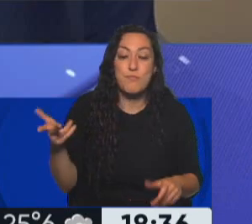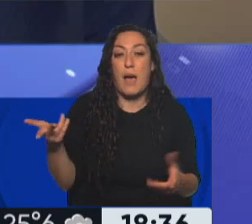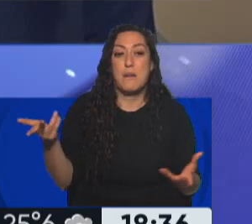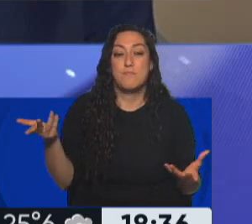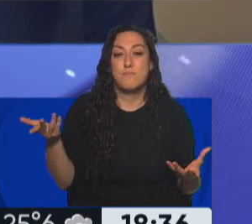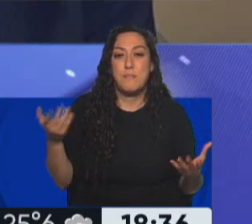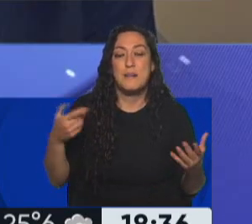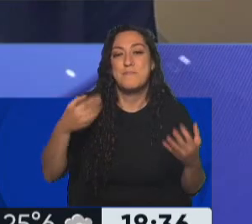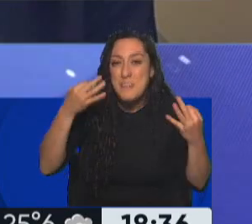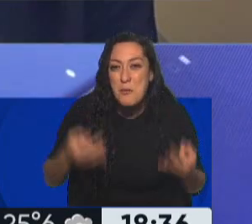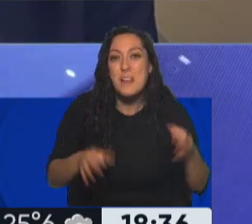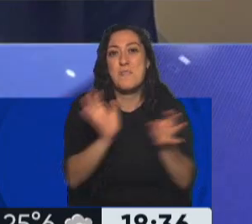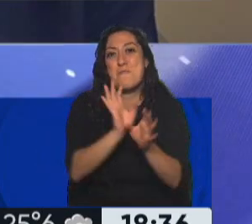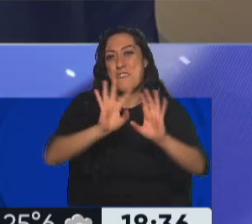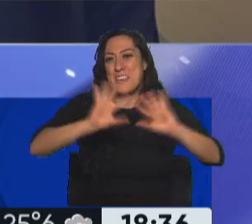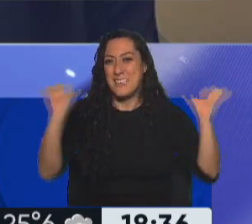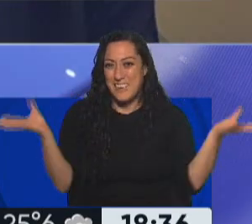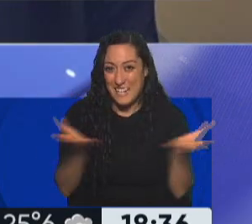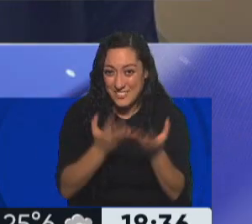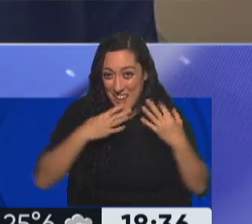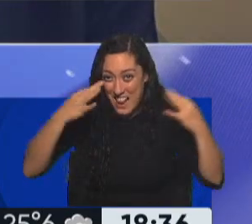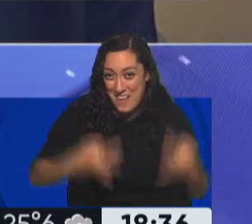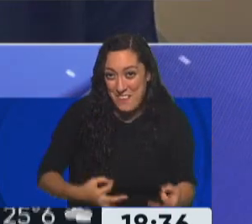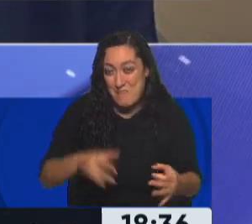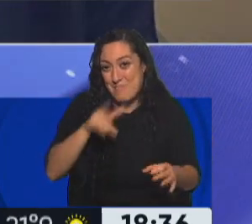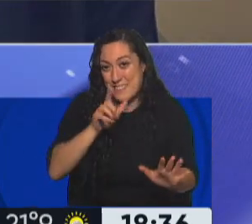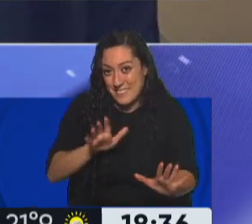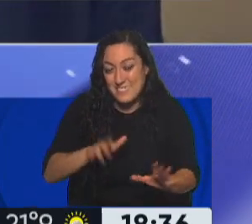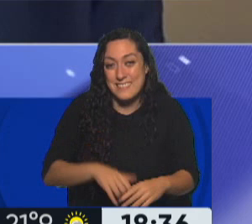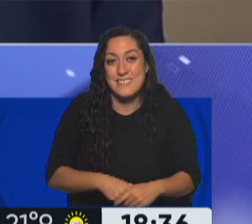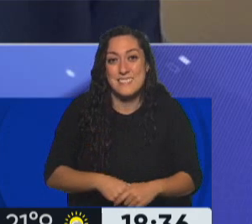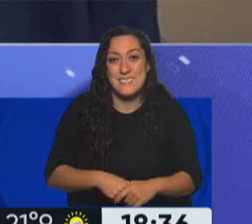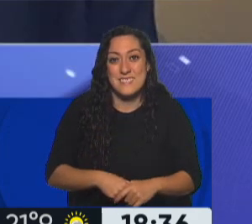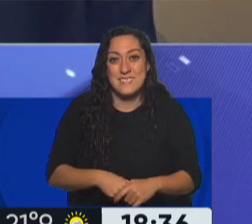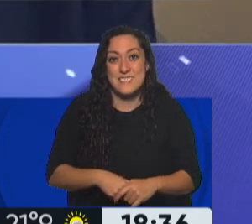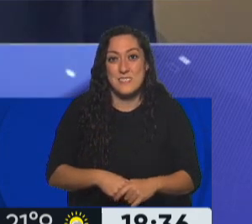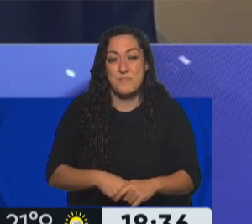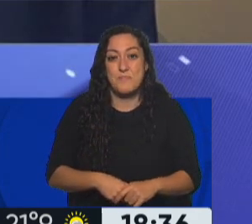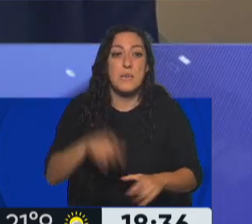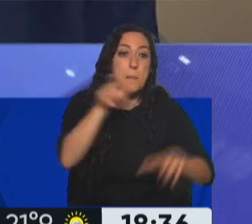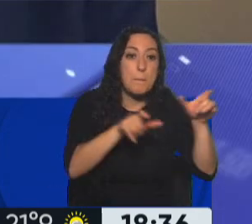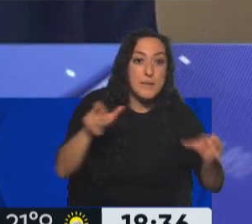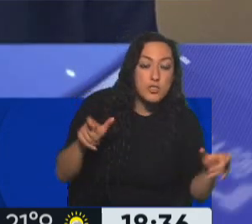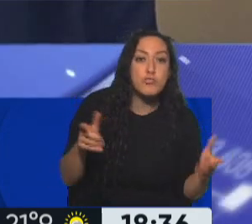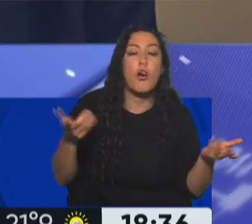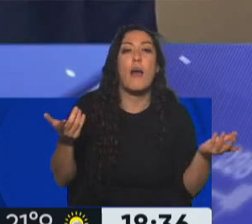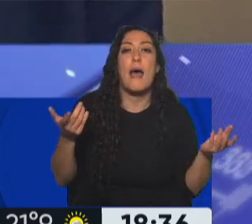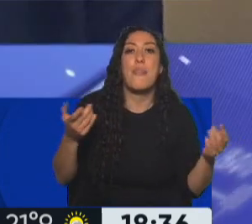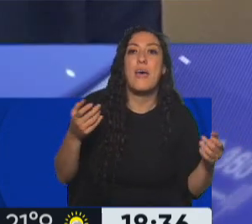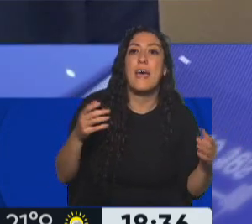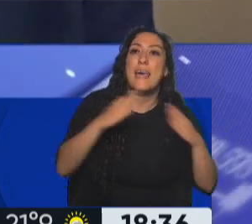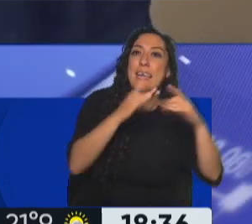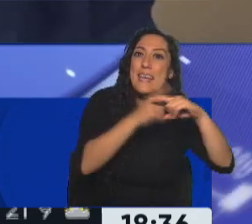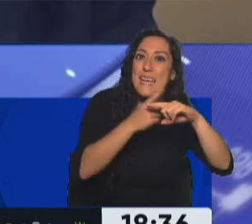más internacional de lo que era, digamos, ¿no? Y poner cardenales de iglesias que nunca